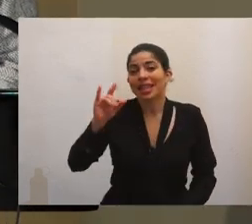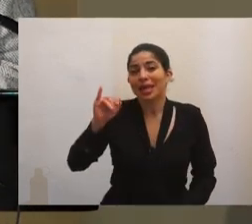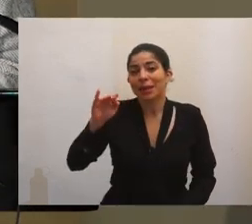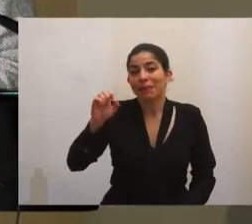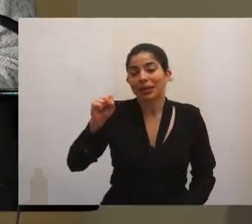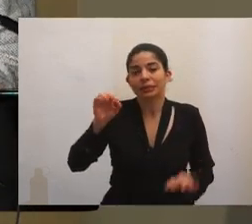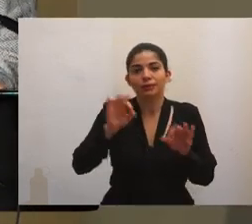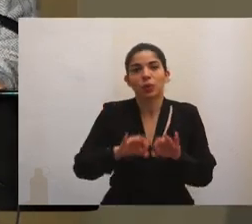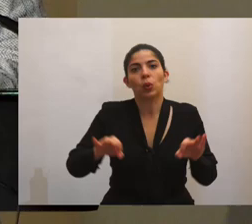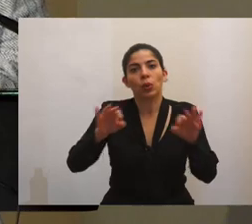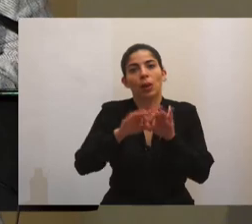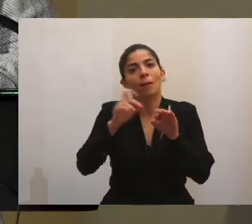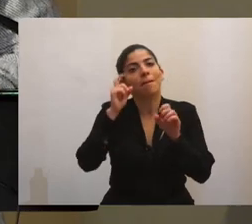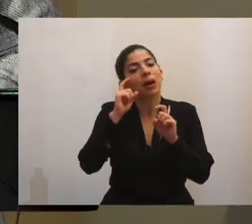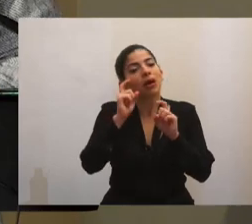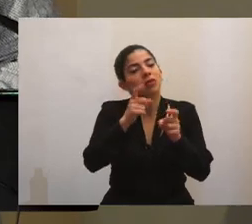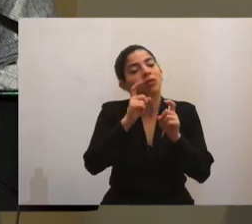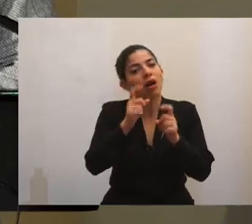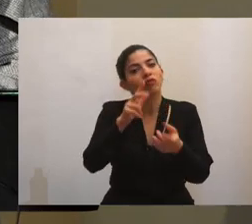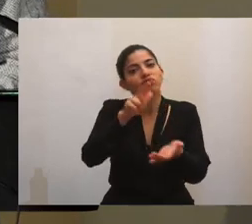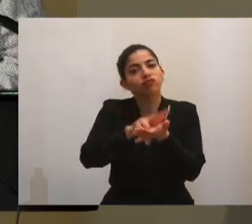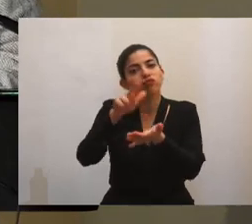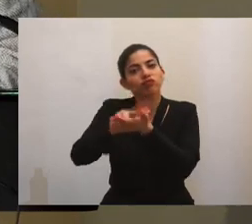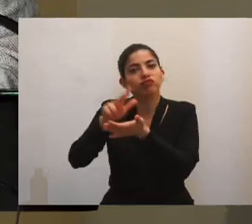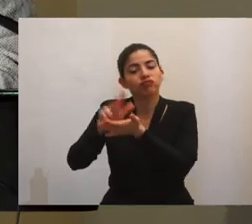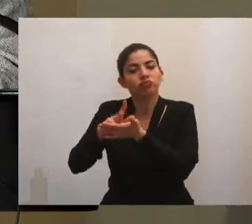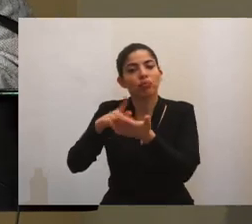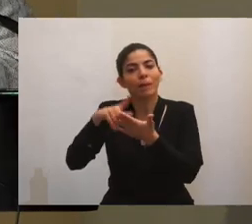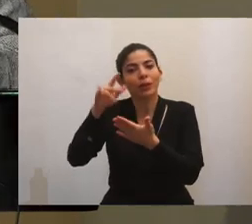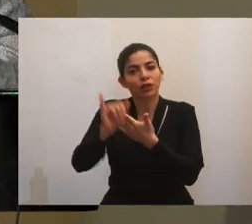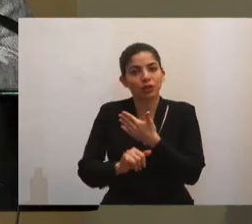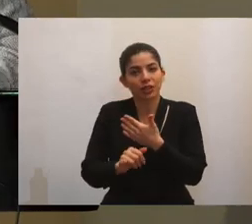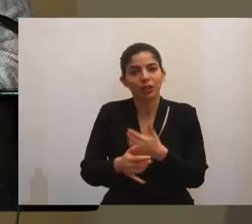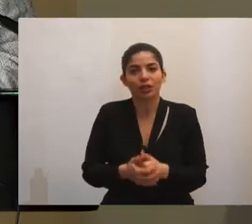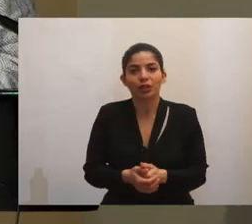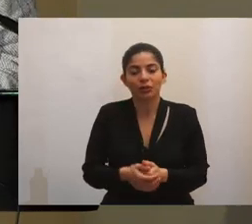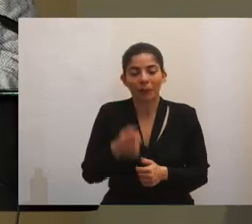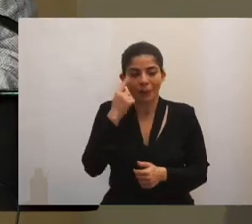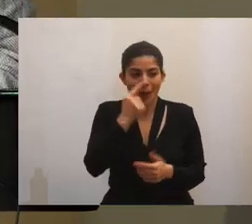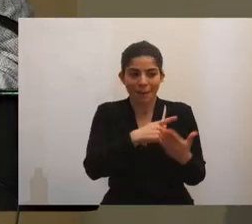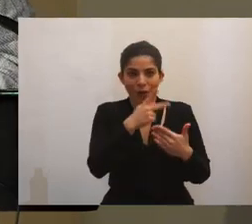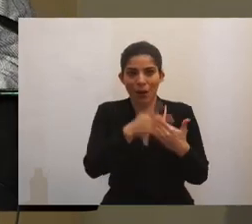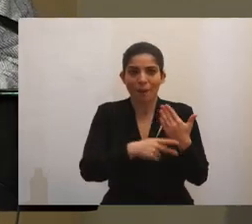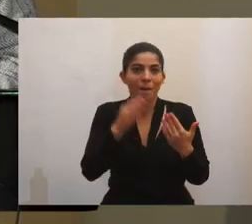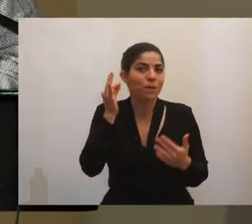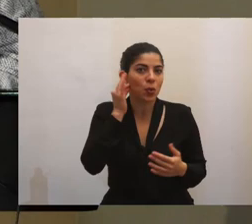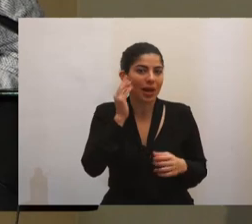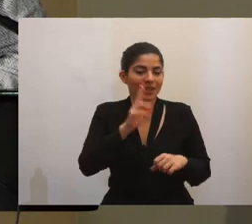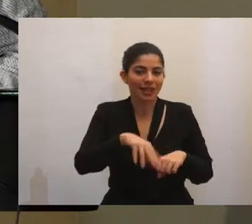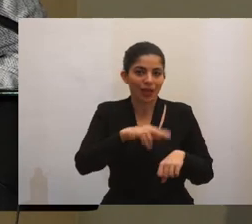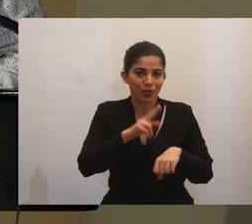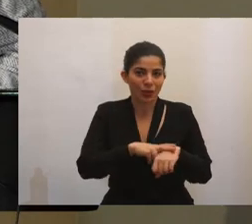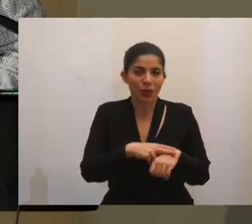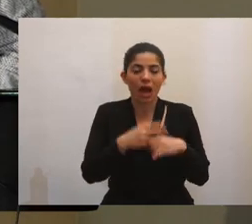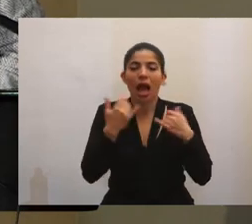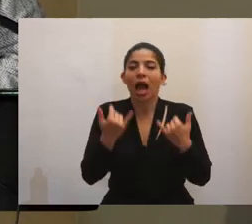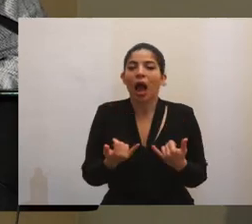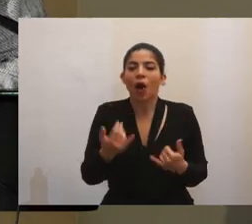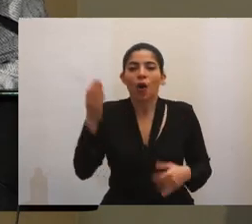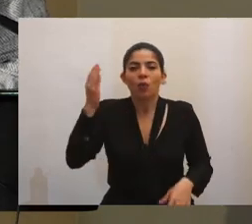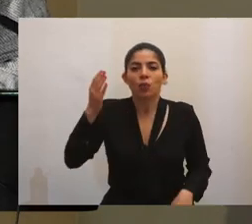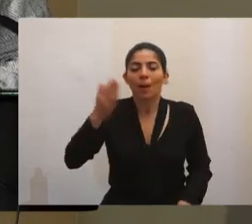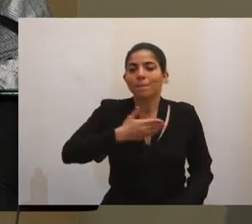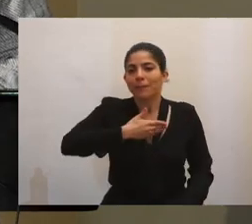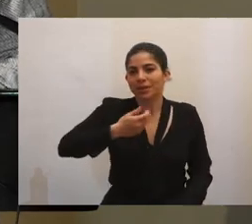para otorgar el aval de los proyectos de créditos a este programa Mujeres Natura. Escucharemos el mensaje